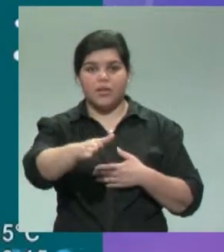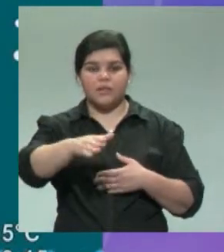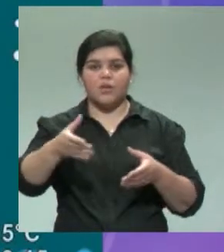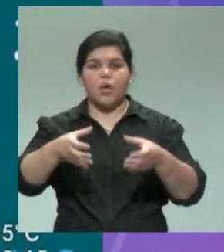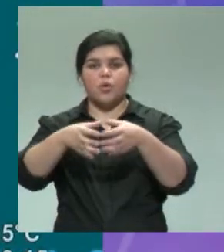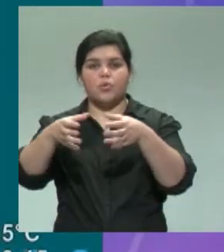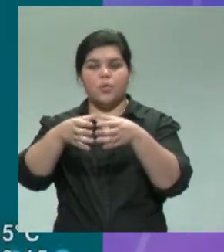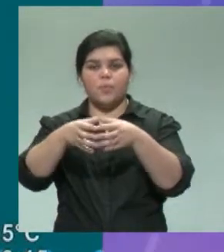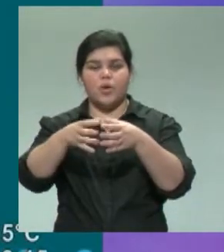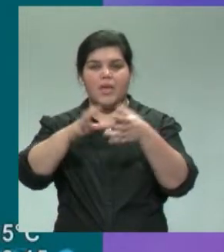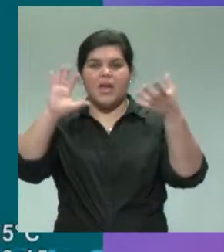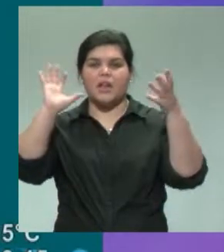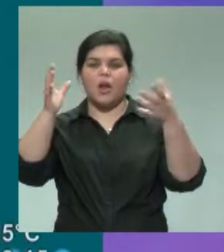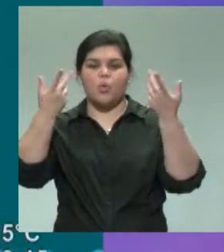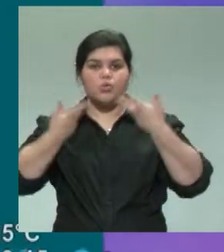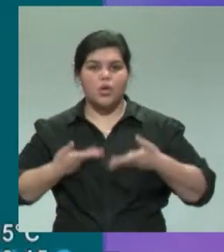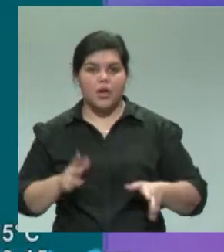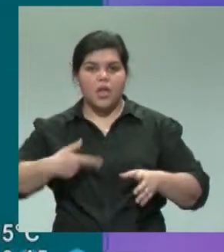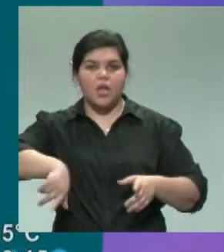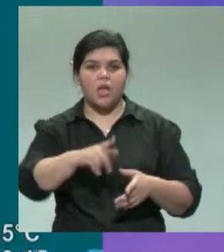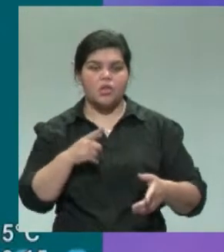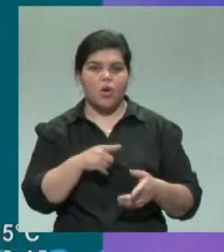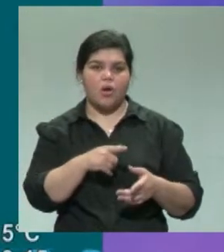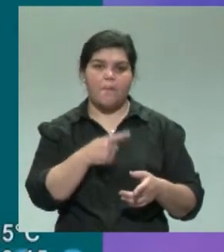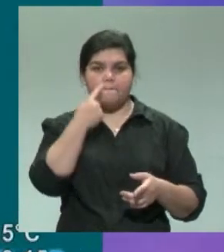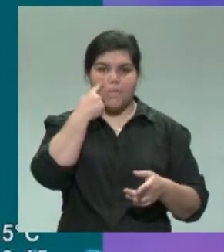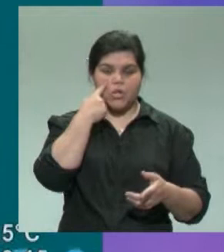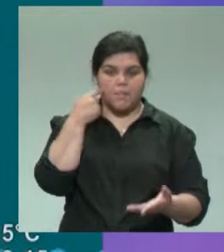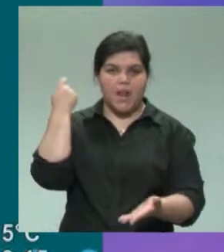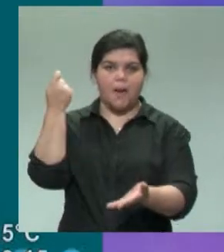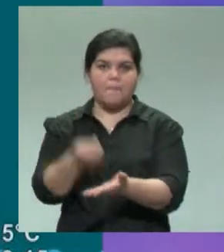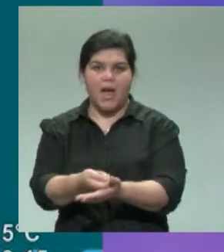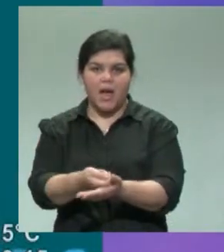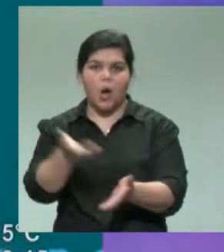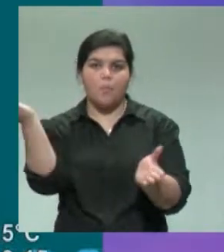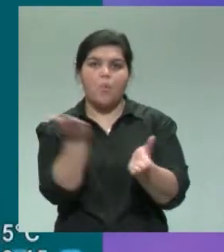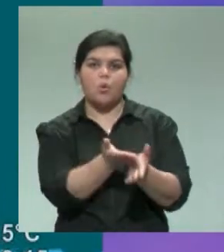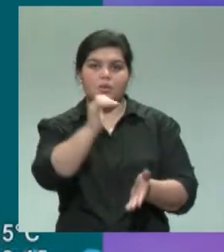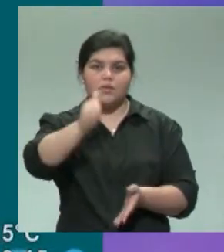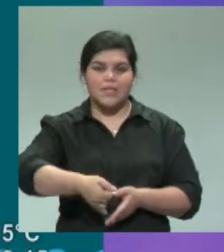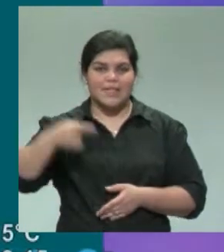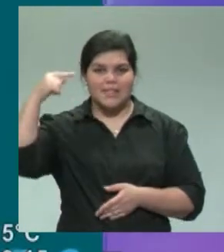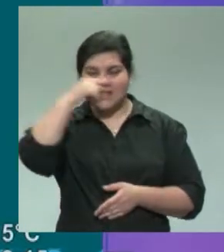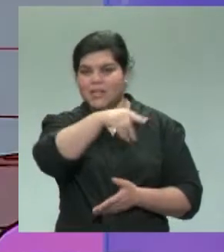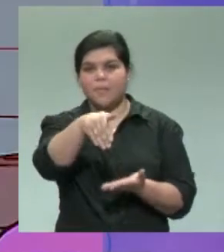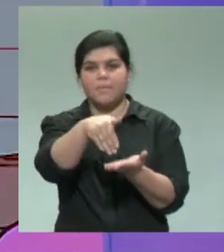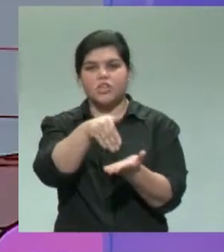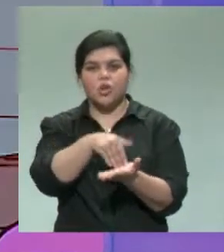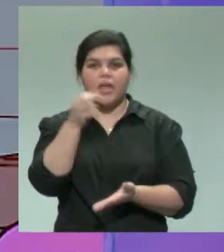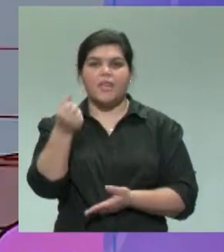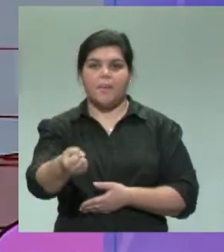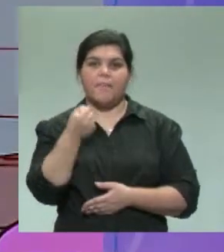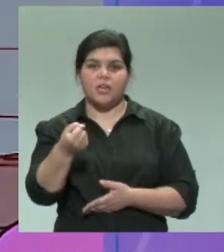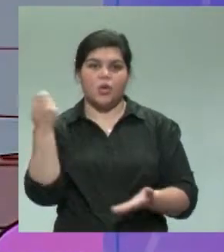provincia emplazó al municipio a que pague una multa de 7 millones de pesos por esta actividad. No